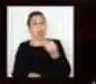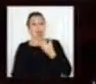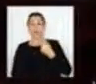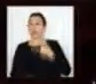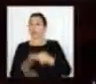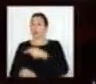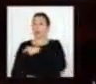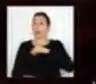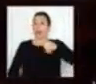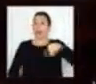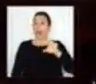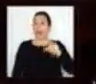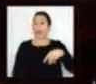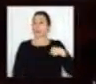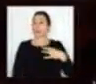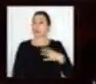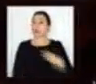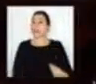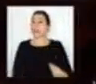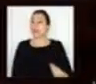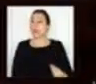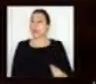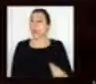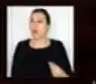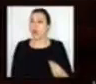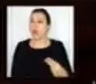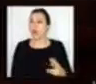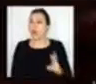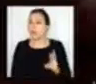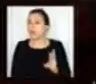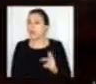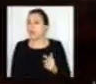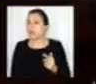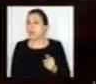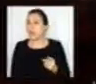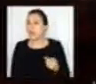de dos gigantes, de Silvia Urbina y de Patricio Mans.